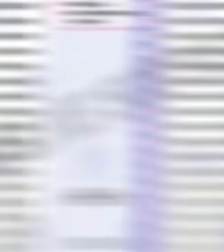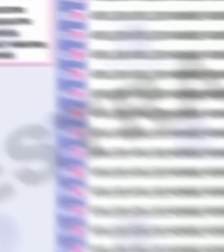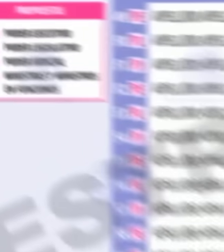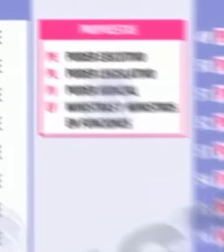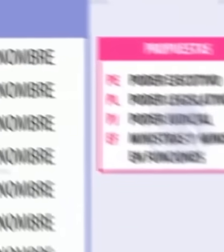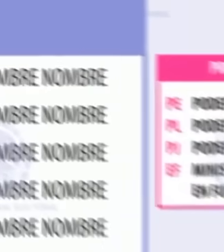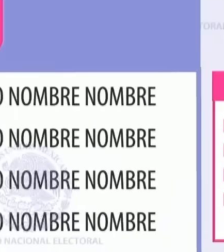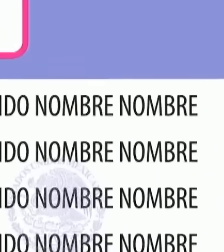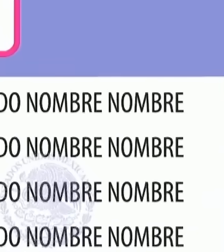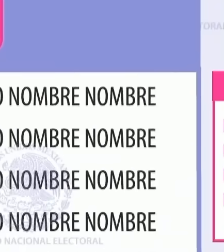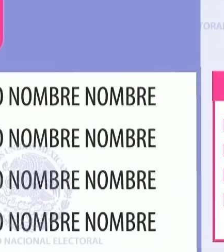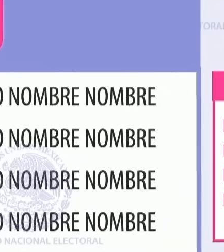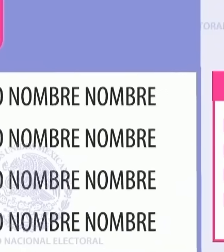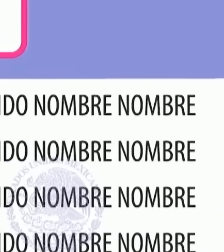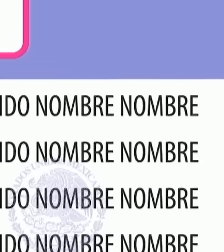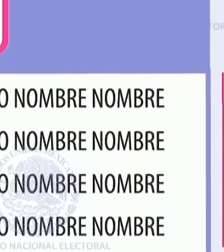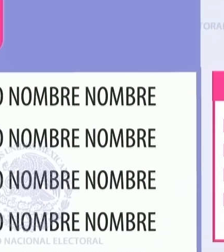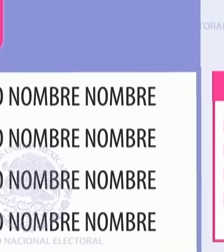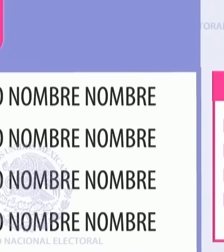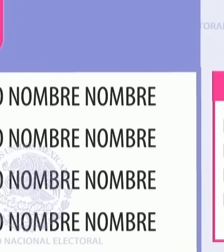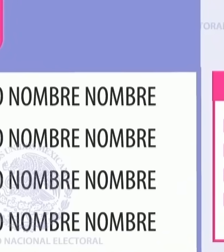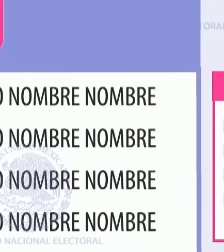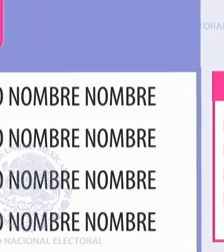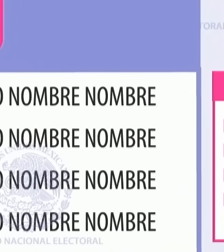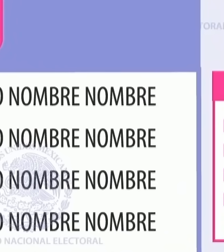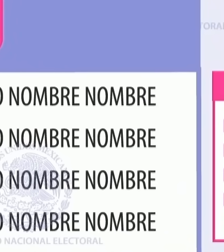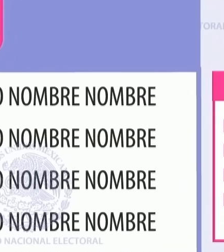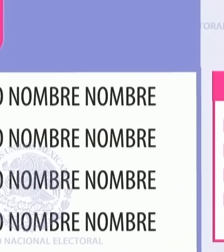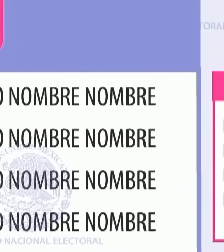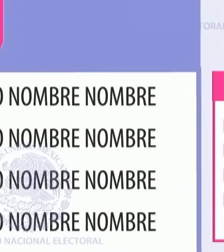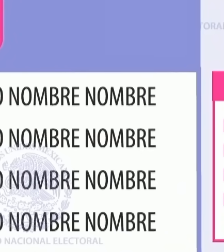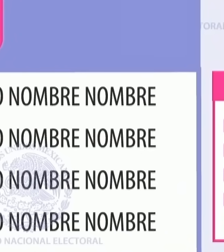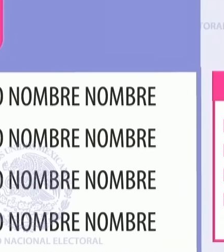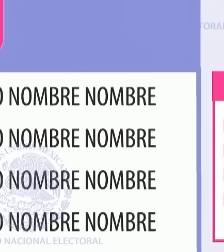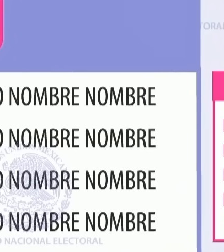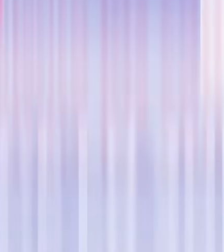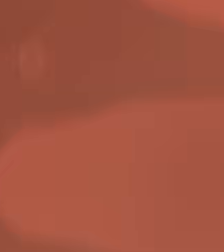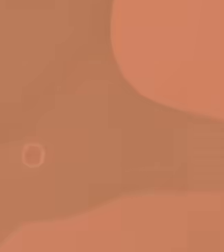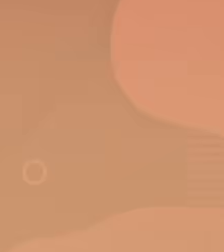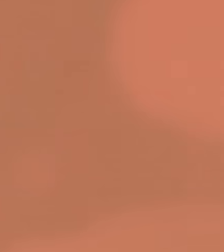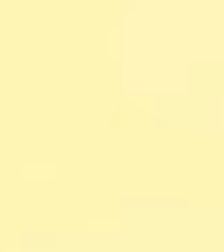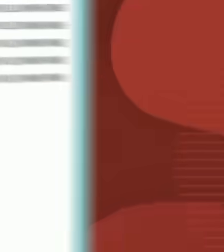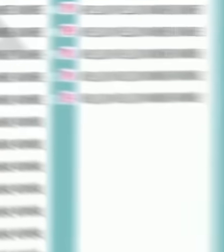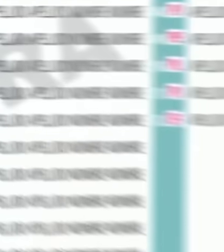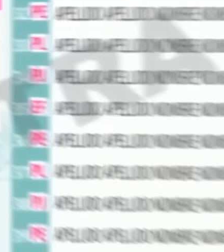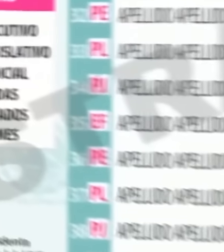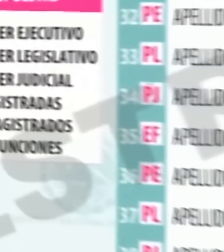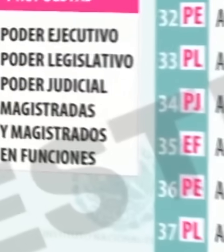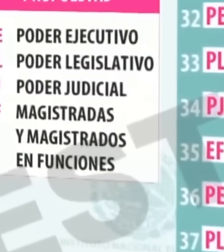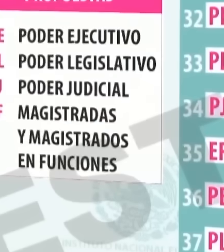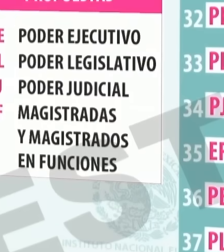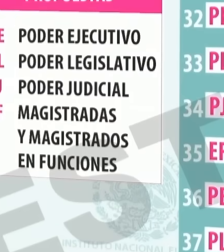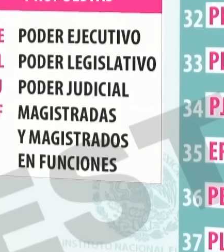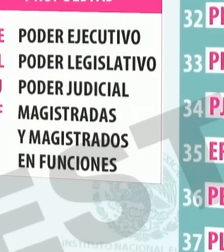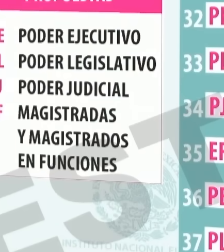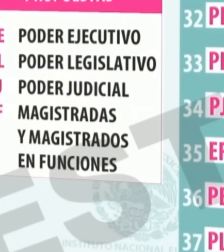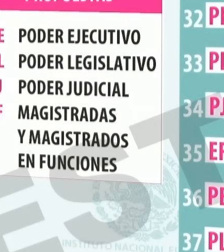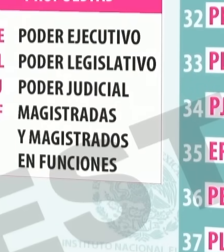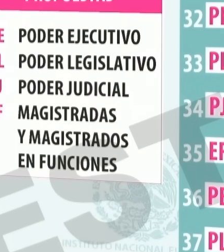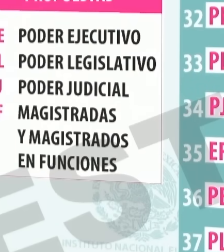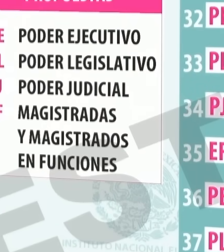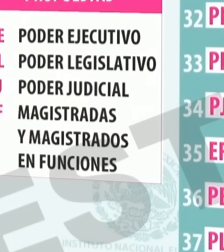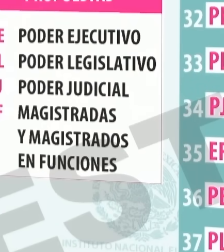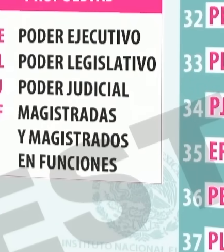lugar. Escribe el número de la candidatura. Con cuidado. Arriba en el recuadro no